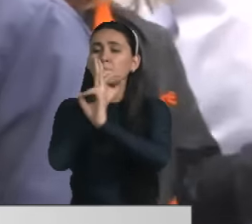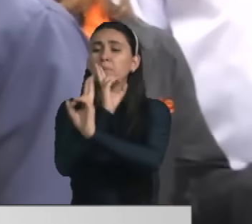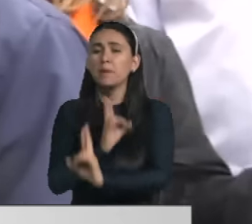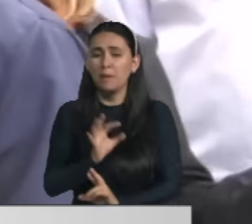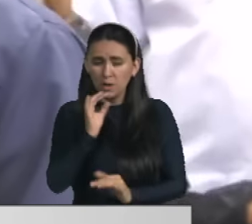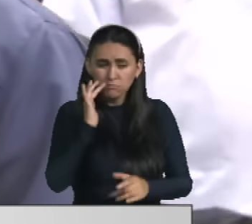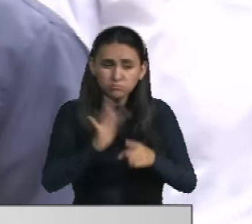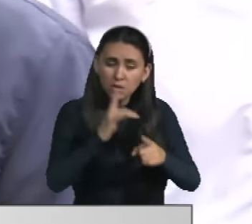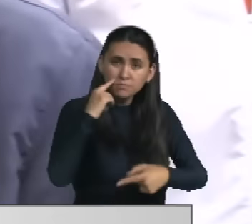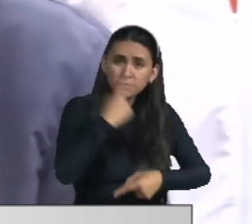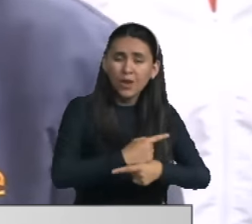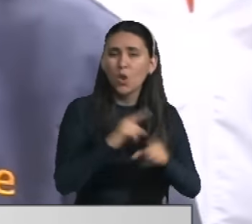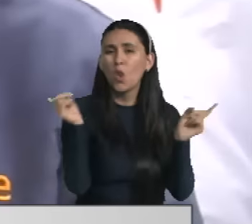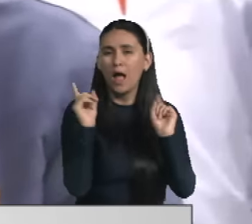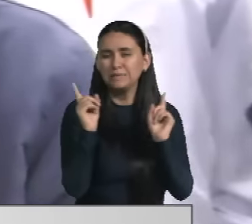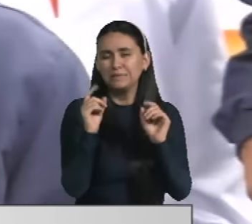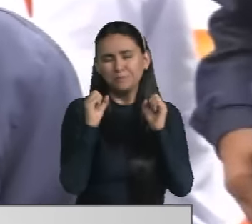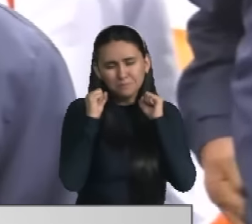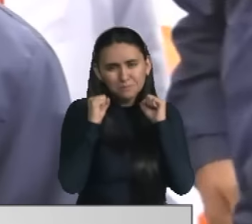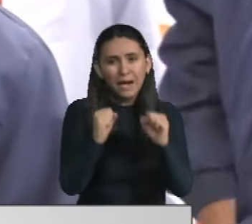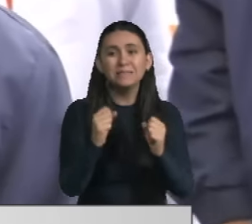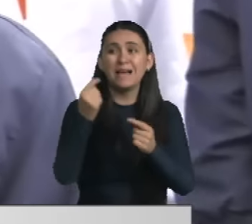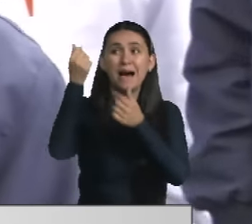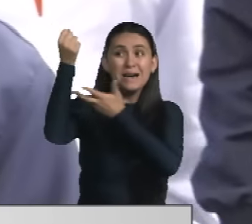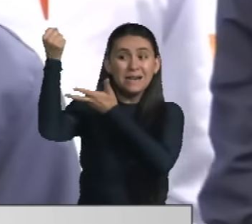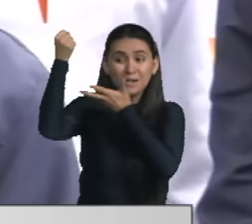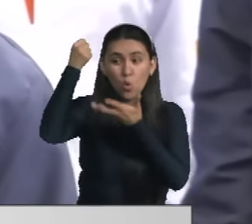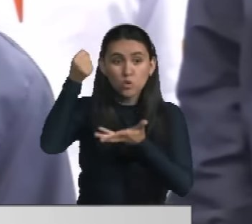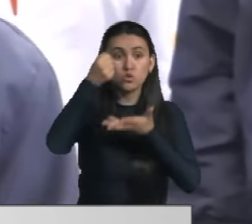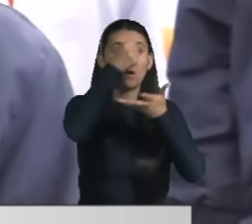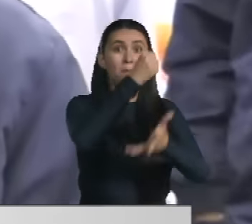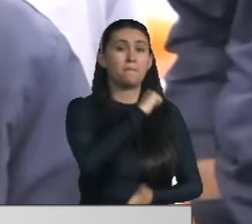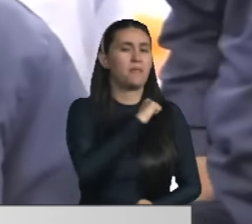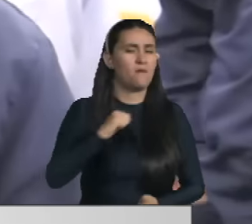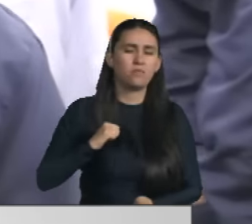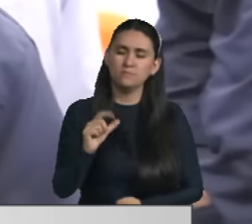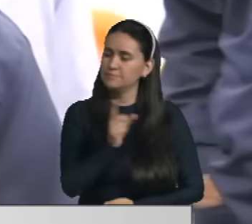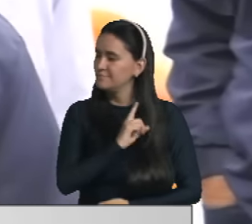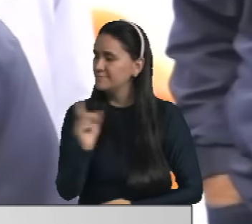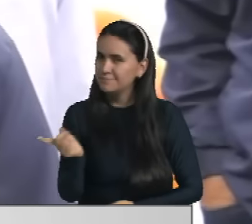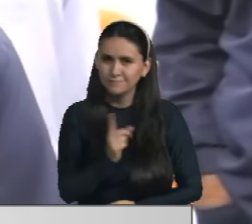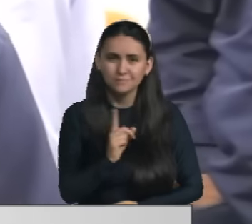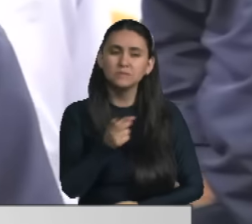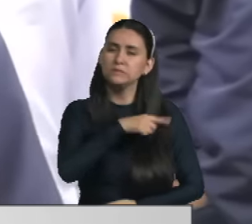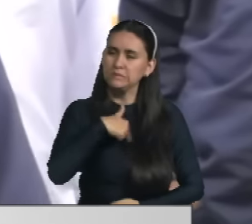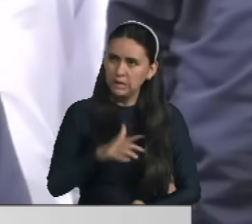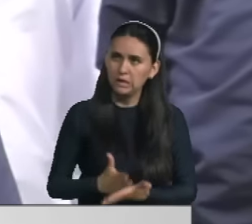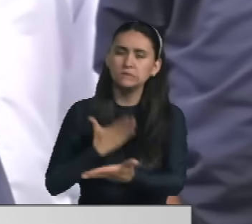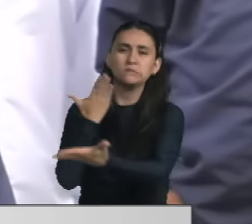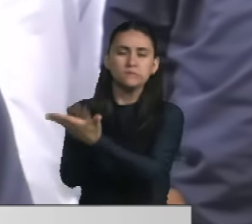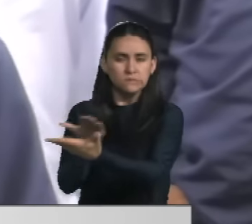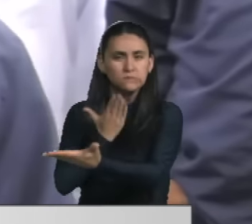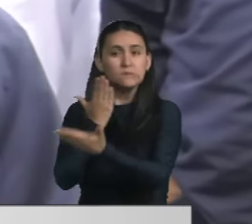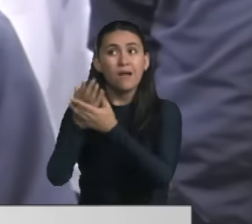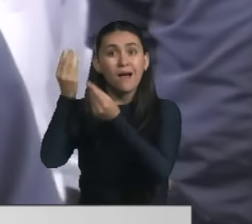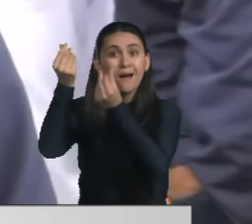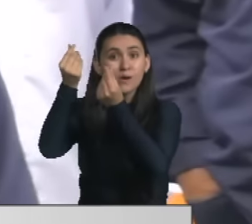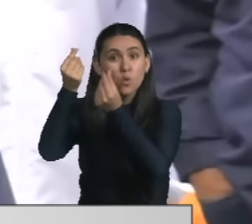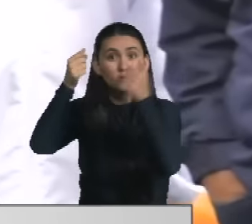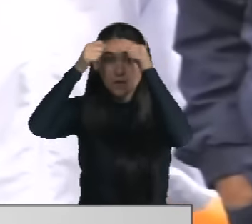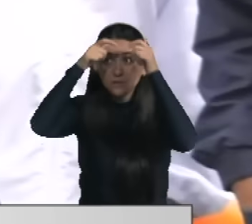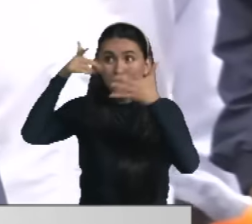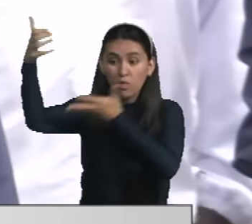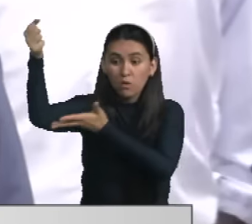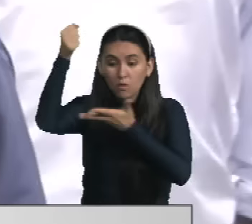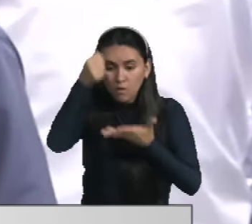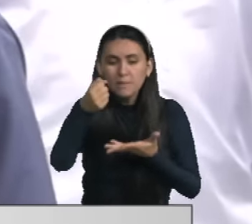es que privatiza la educación. Los recursos que pretenden, que hemos venido planteando, que sean recursos públicos para